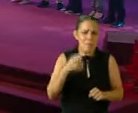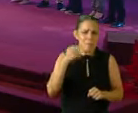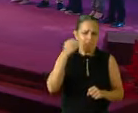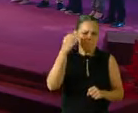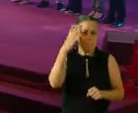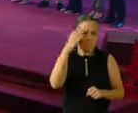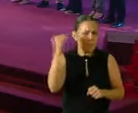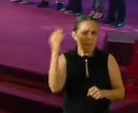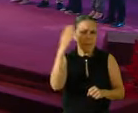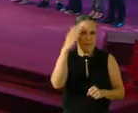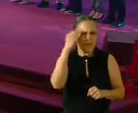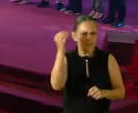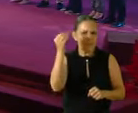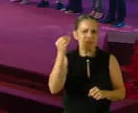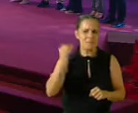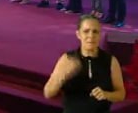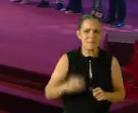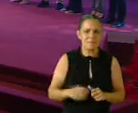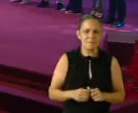Próxima.